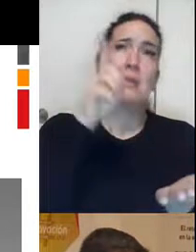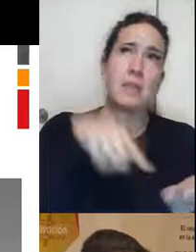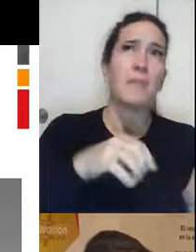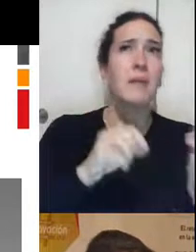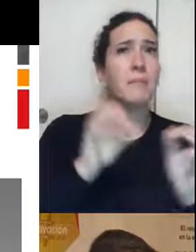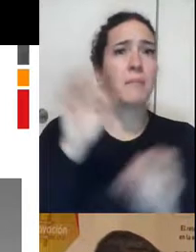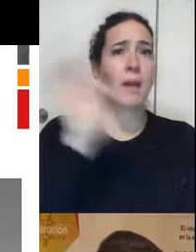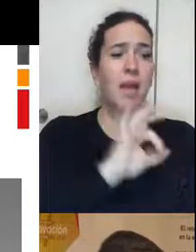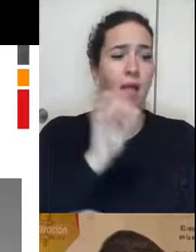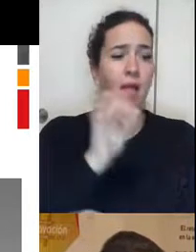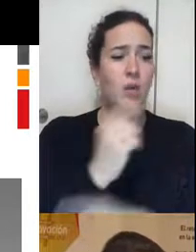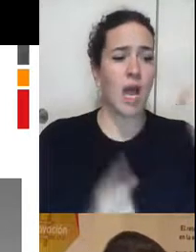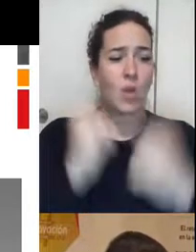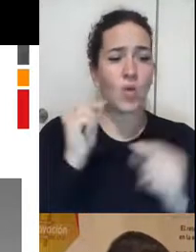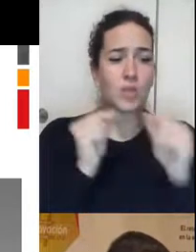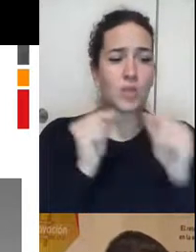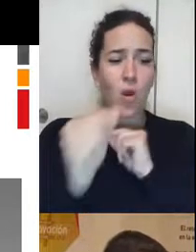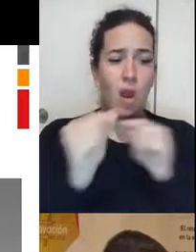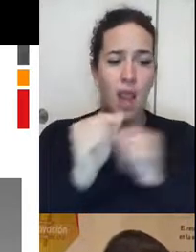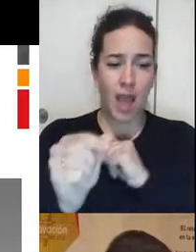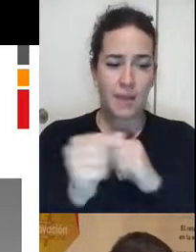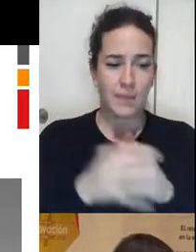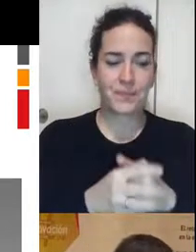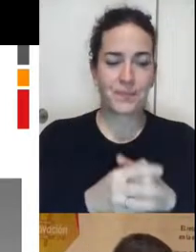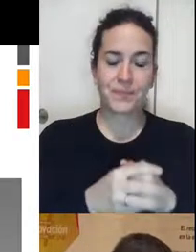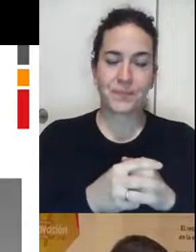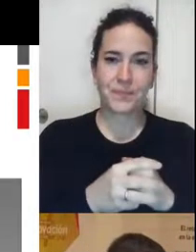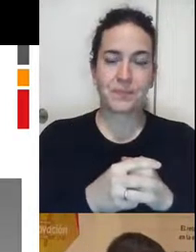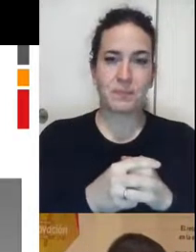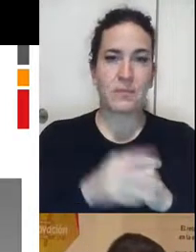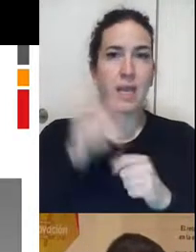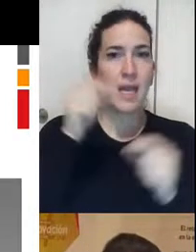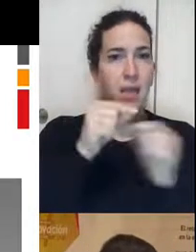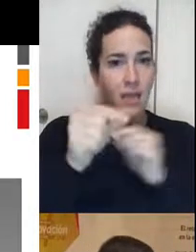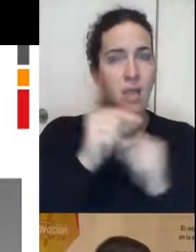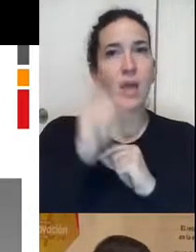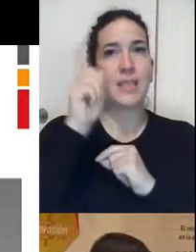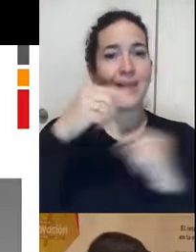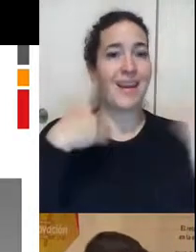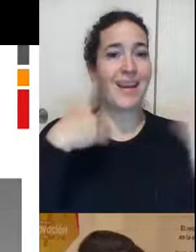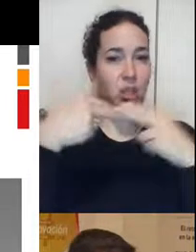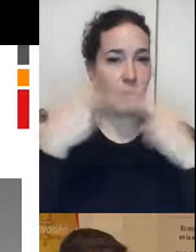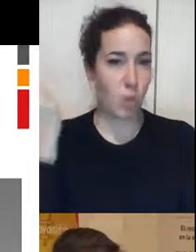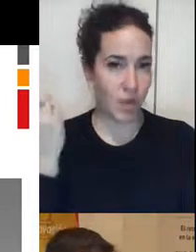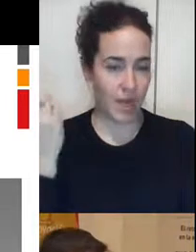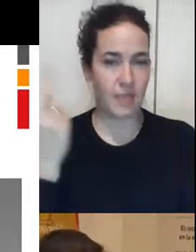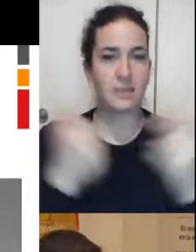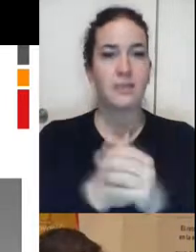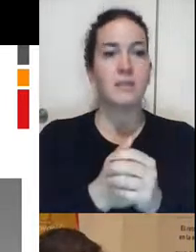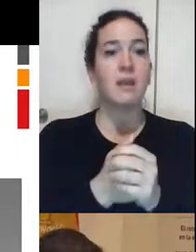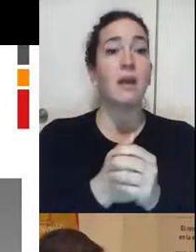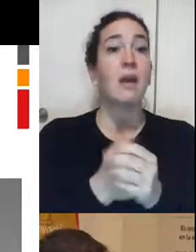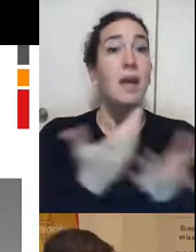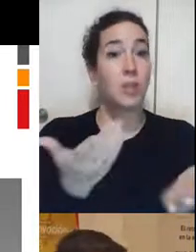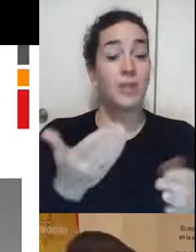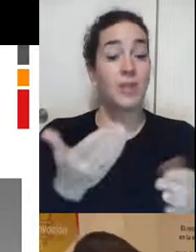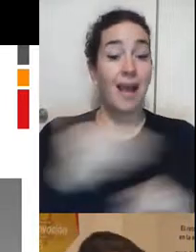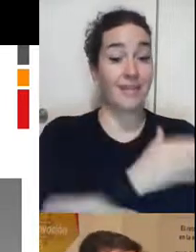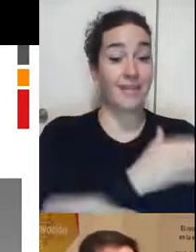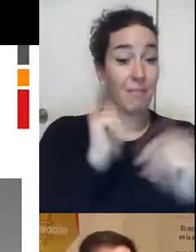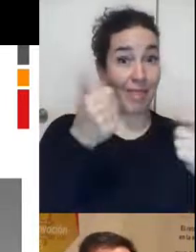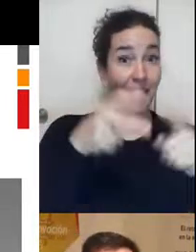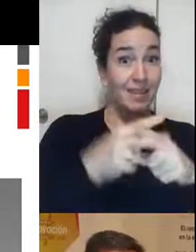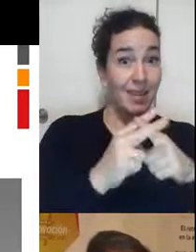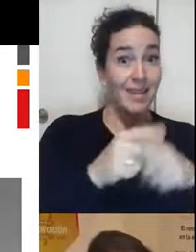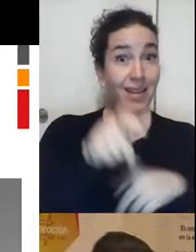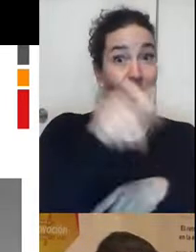versión online de historia, periodismo, publicidad y relaciones públicas, ¿no? Lo que se hizo es, pues antes de comenzar el taller, los estudiantes